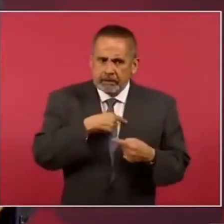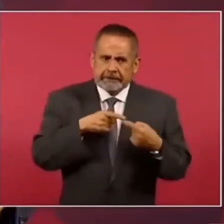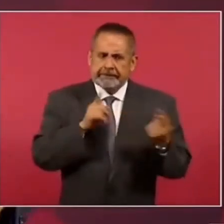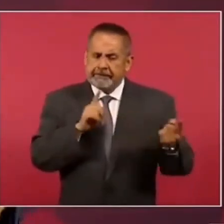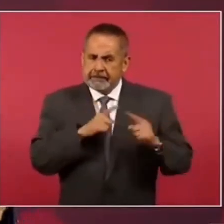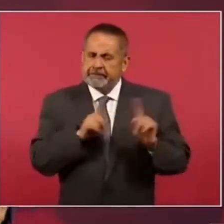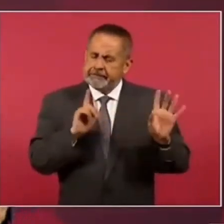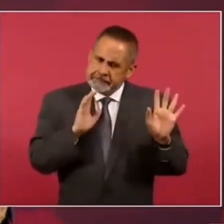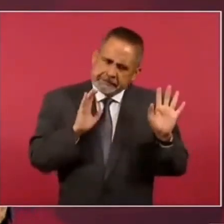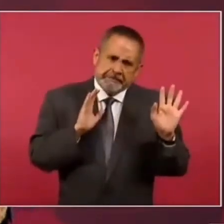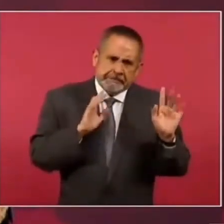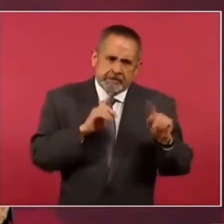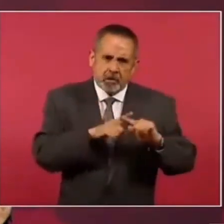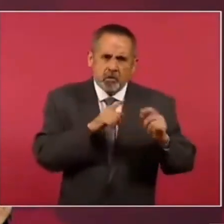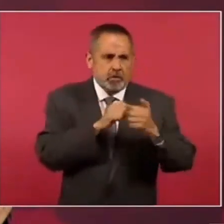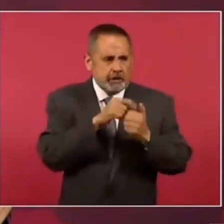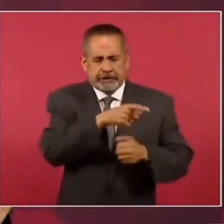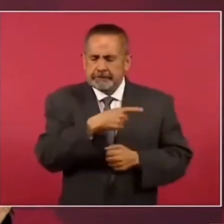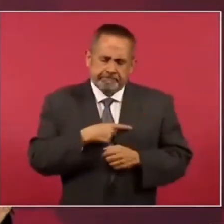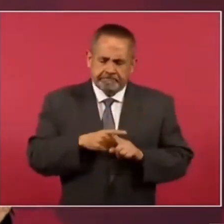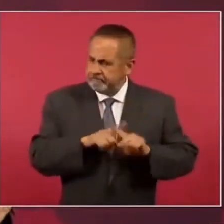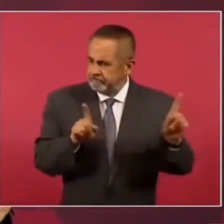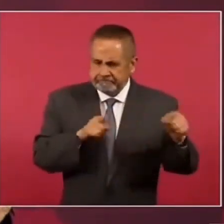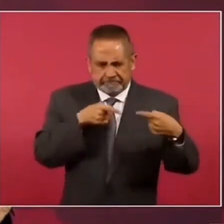diferencias fuertes con él,